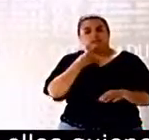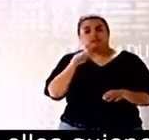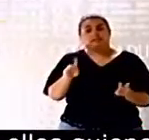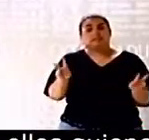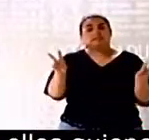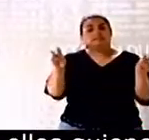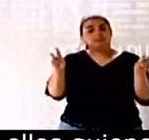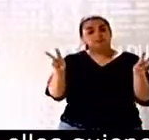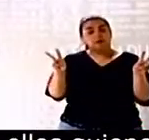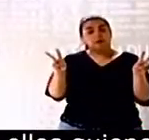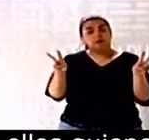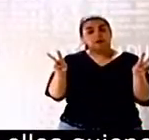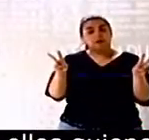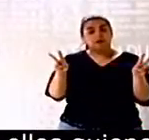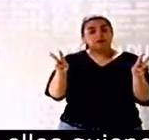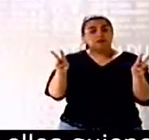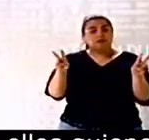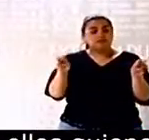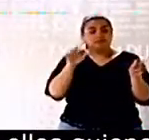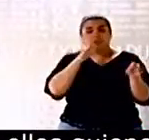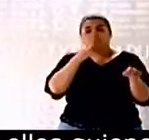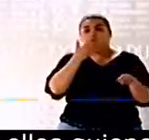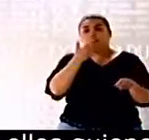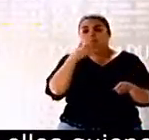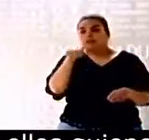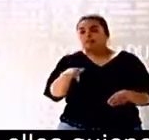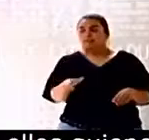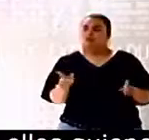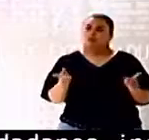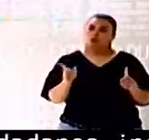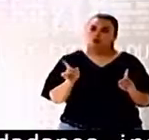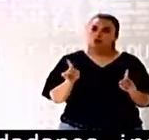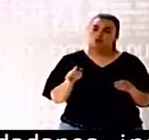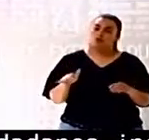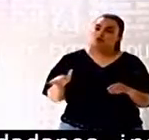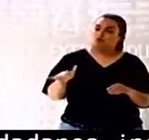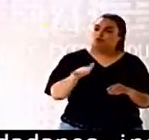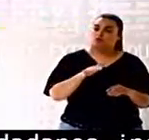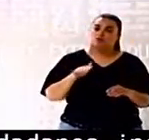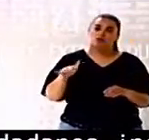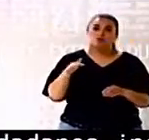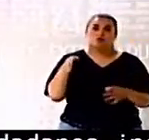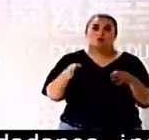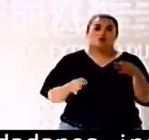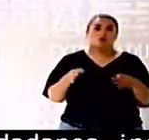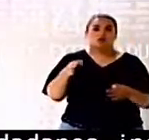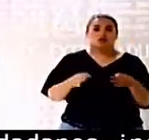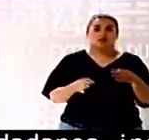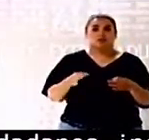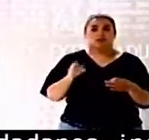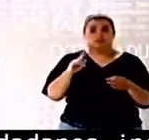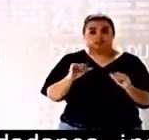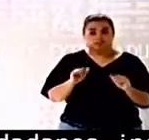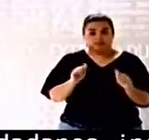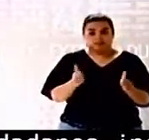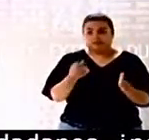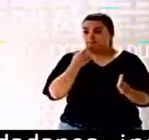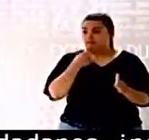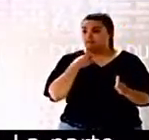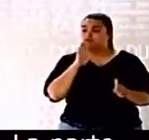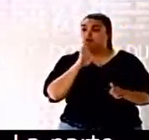cuestión que se conozca aquí. La parte jurídica y de entrada en vigor que usted me